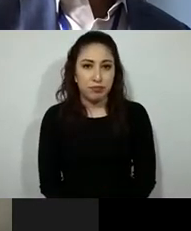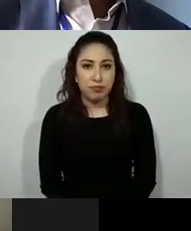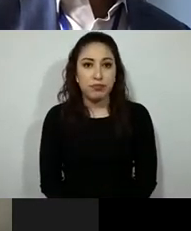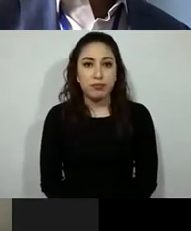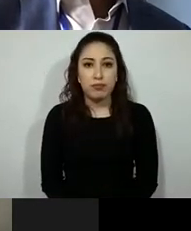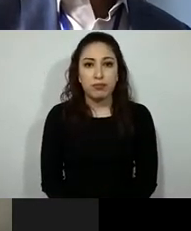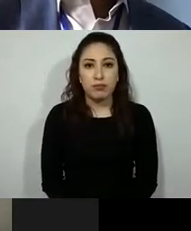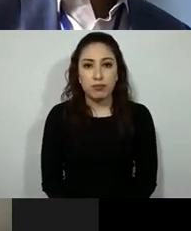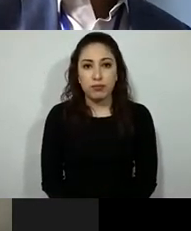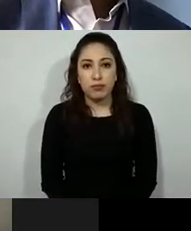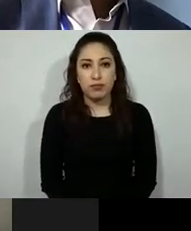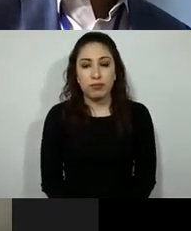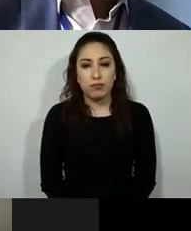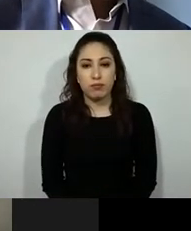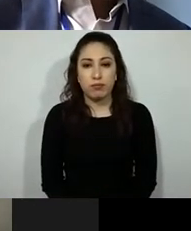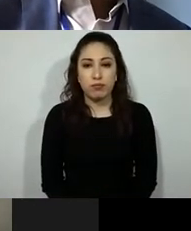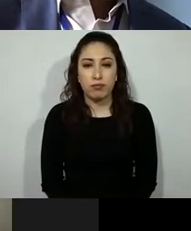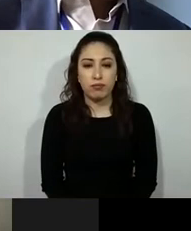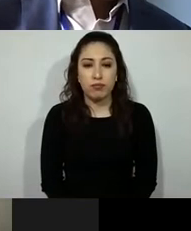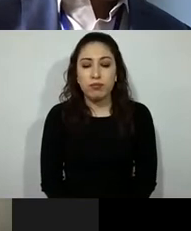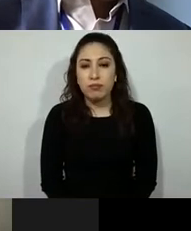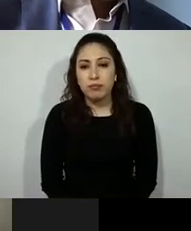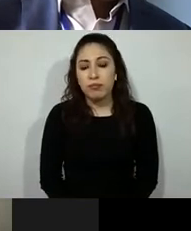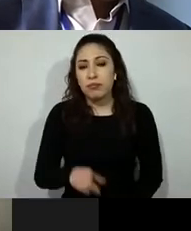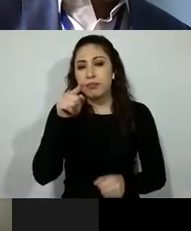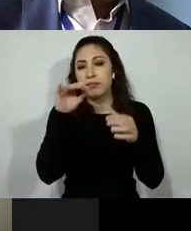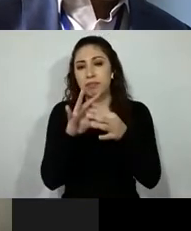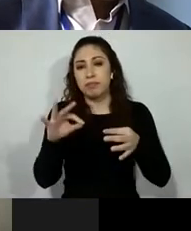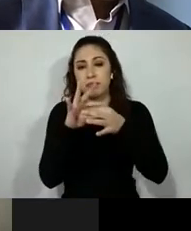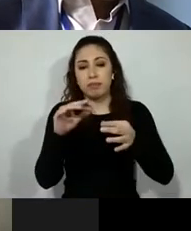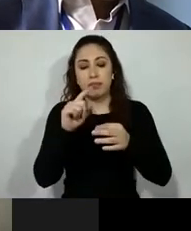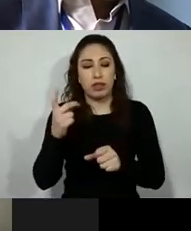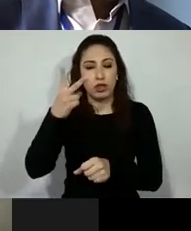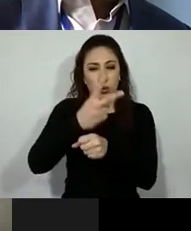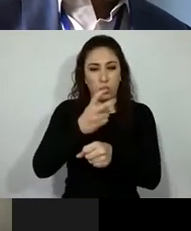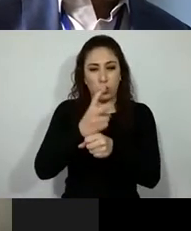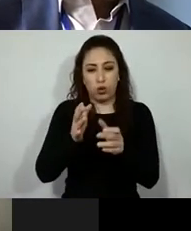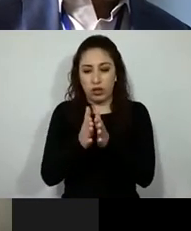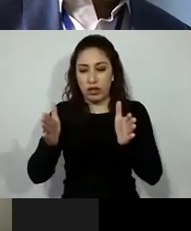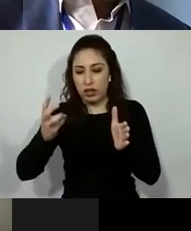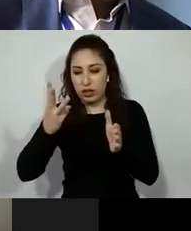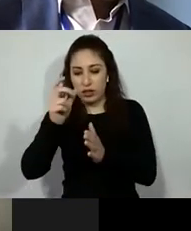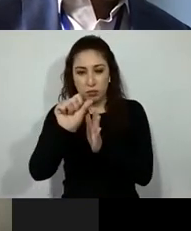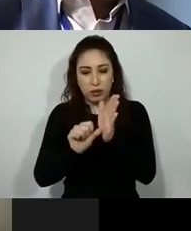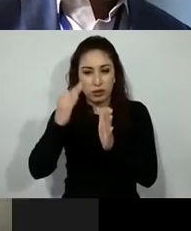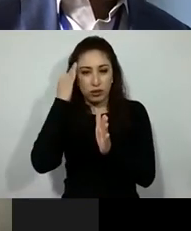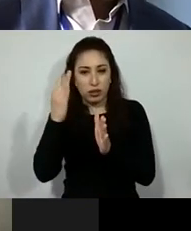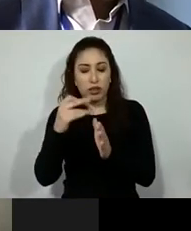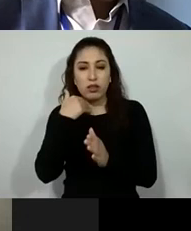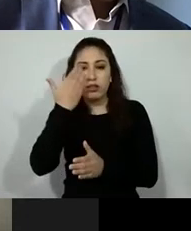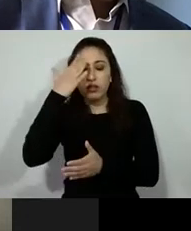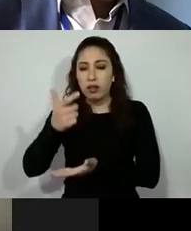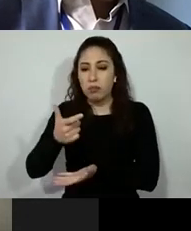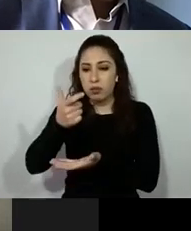En el tema de que al tercer trimestre del 2020, ¿cuál es el presupuesto